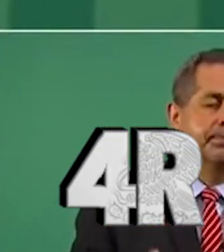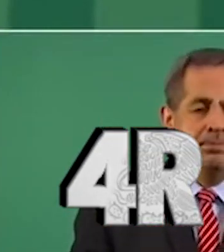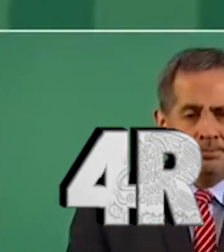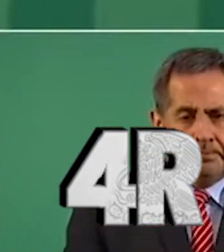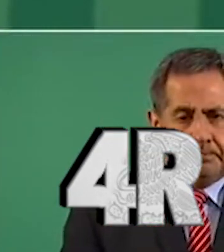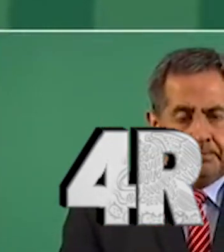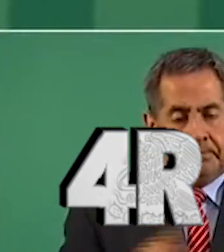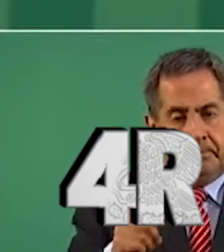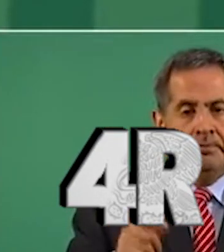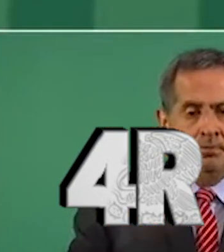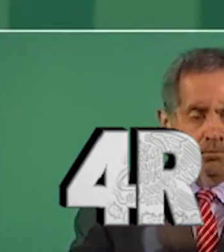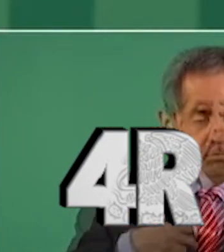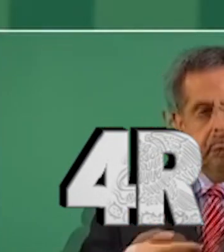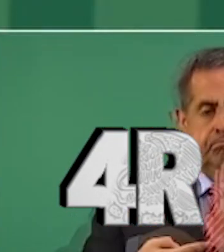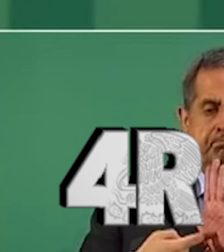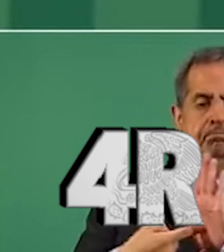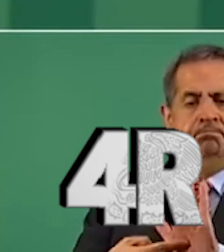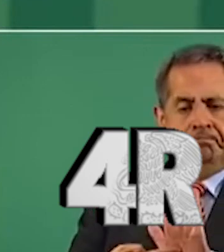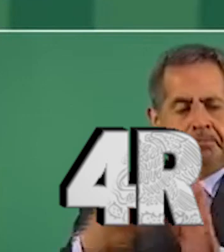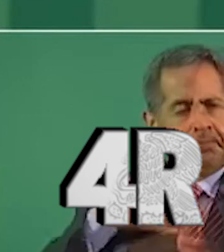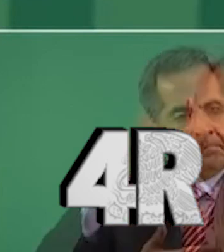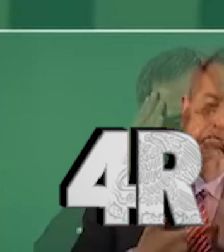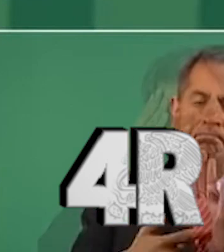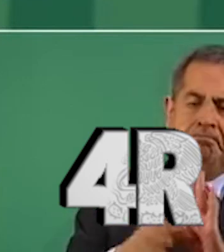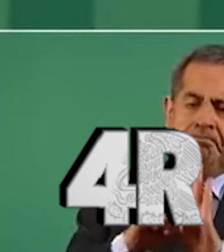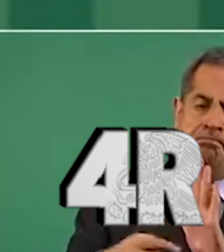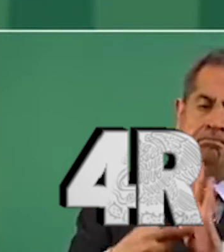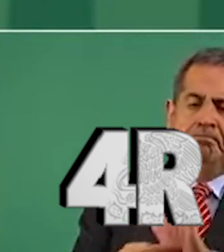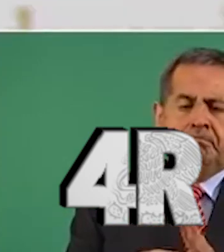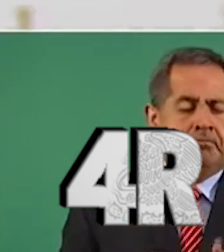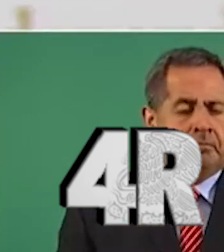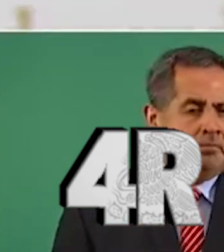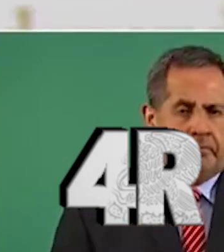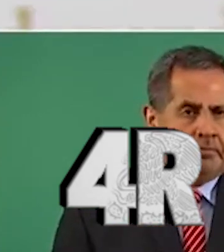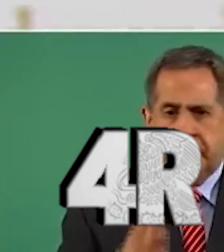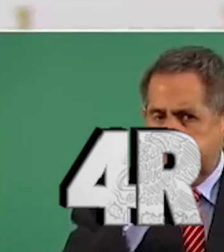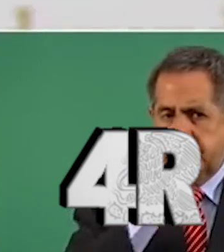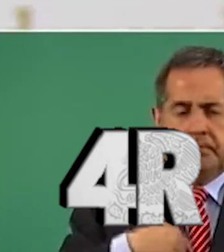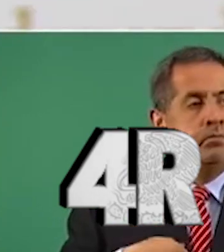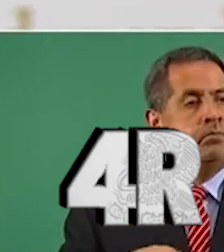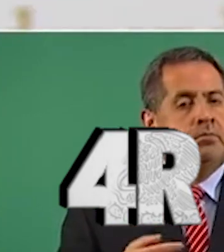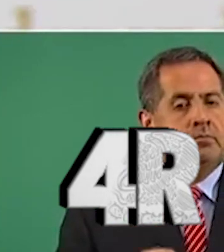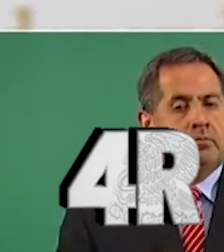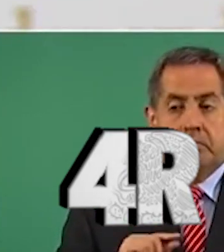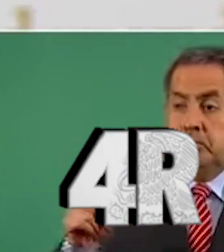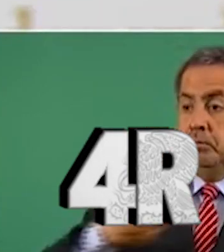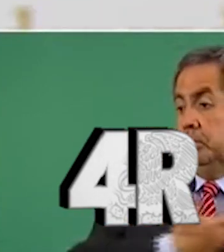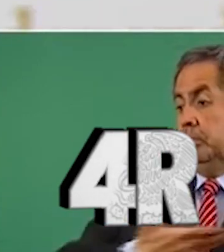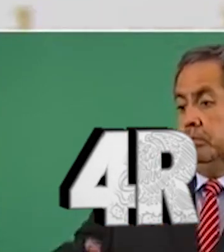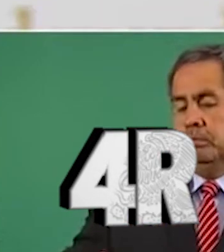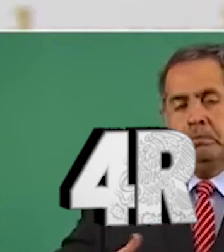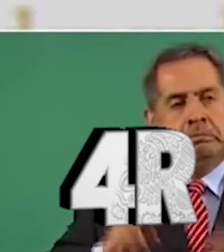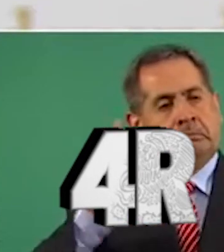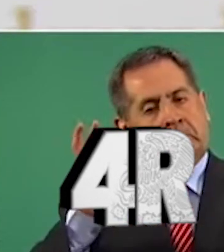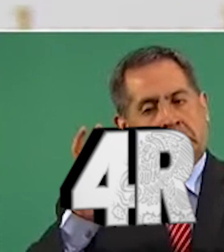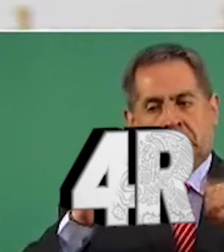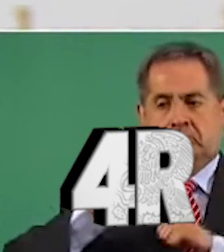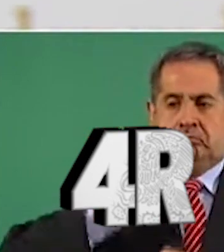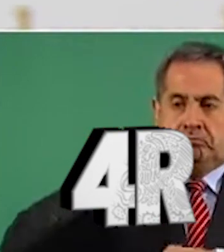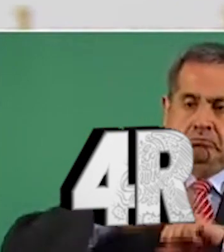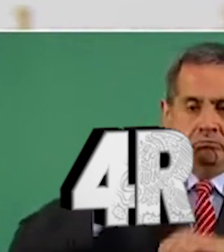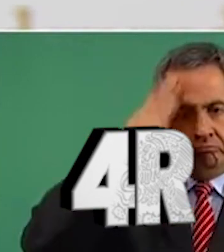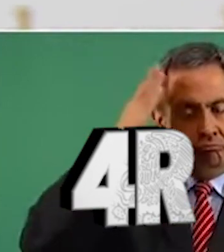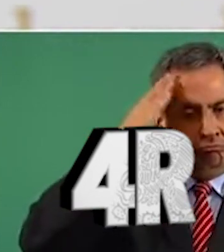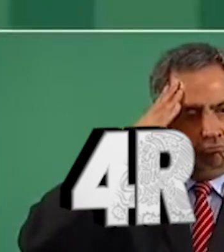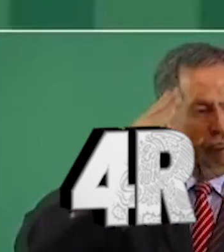Una autoridad tiene que dar el ejemplo. No es posible que por ser presidente o tener el cargo más